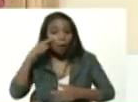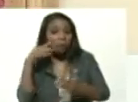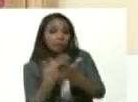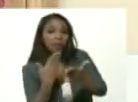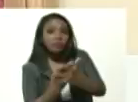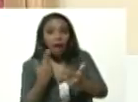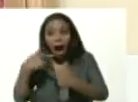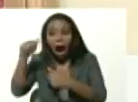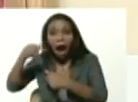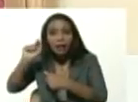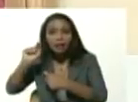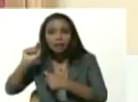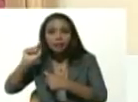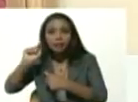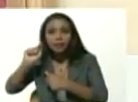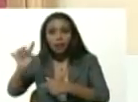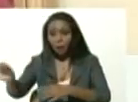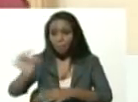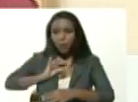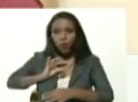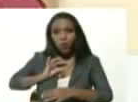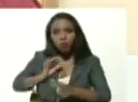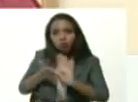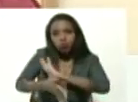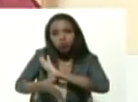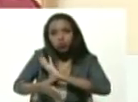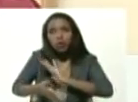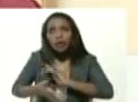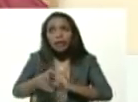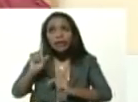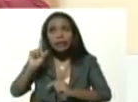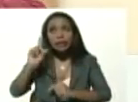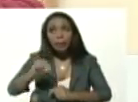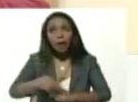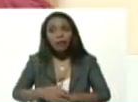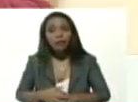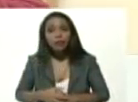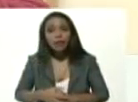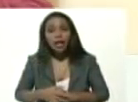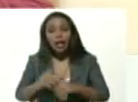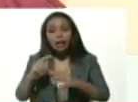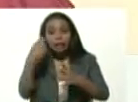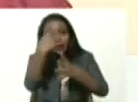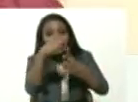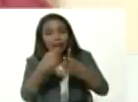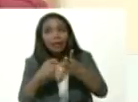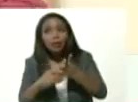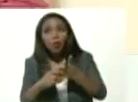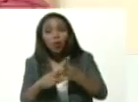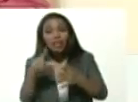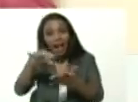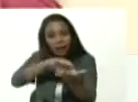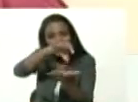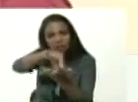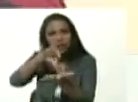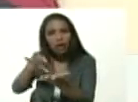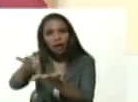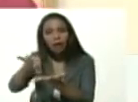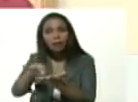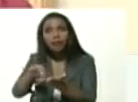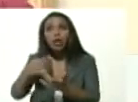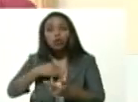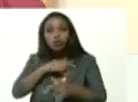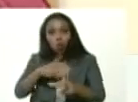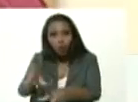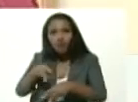están infectadas y el tipo de estrategia que hemos